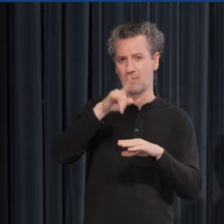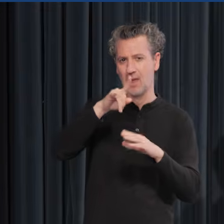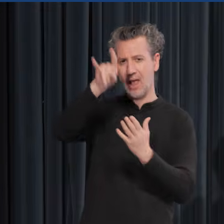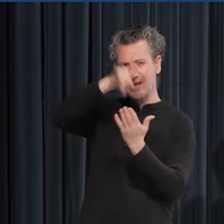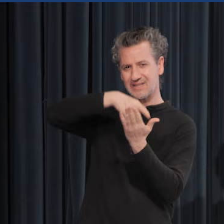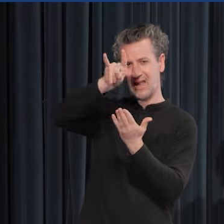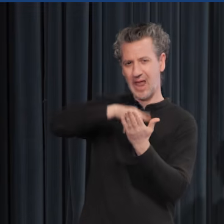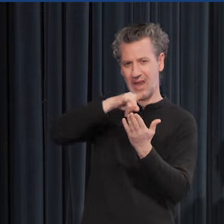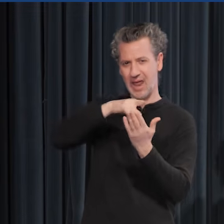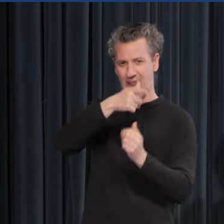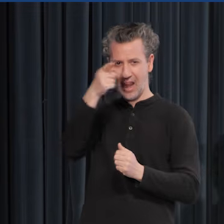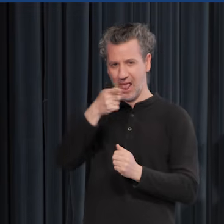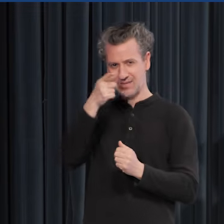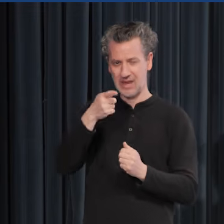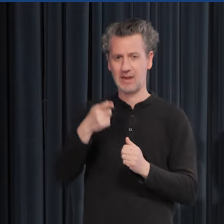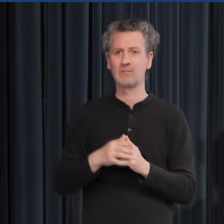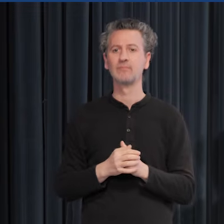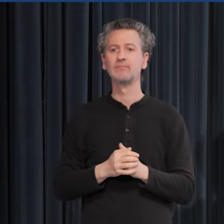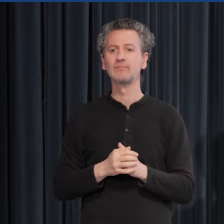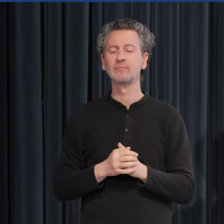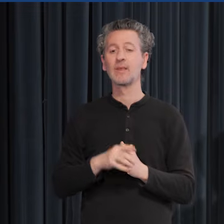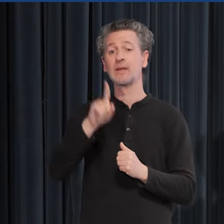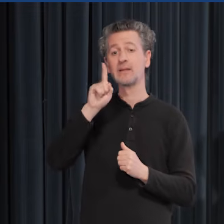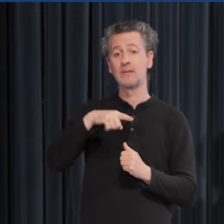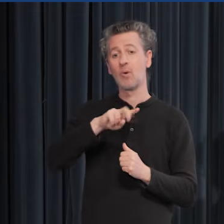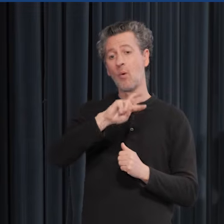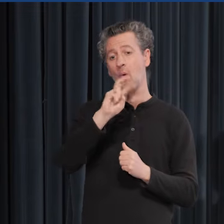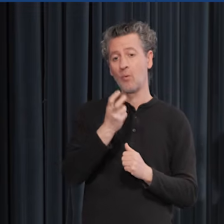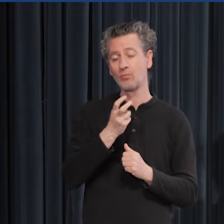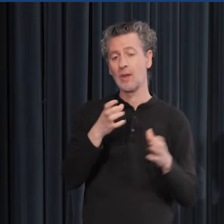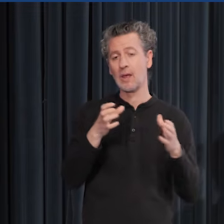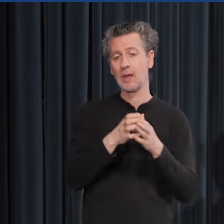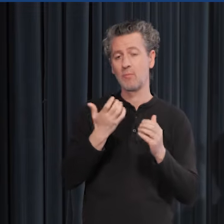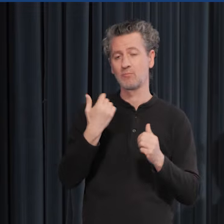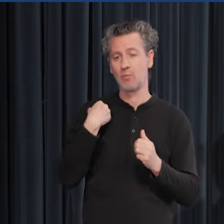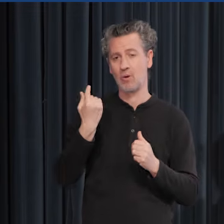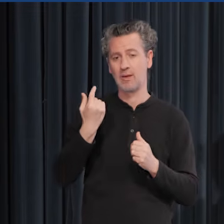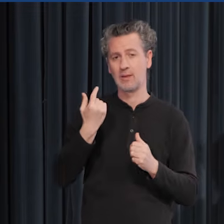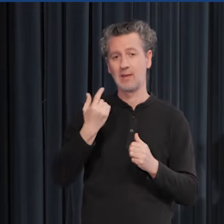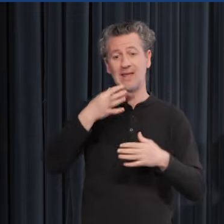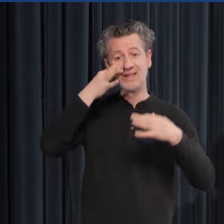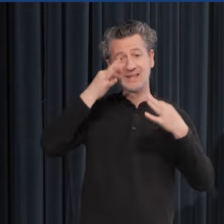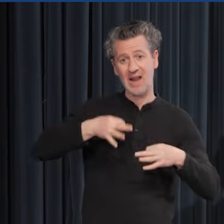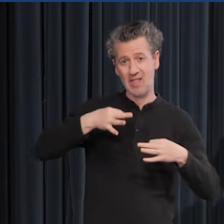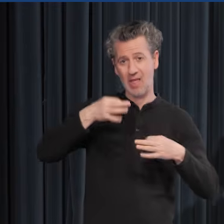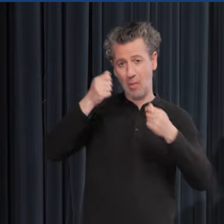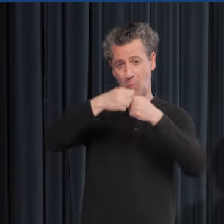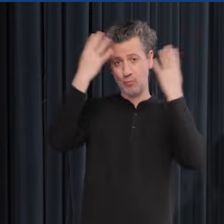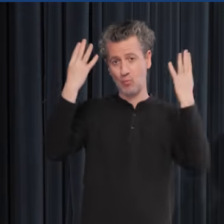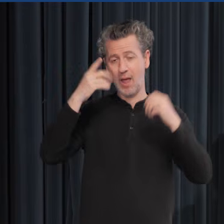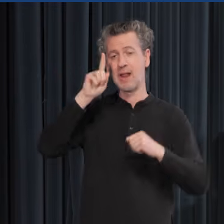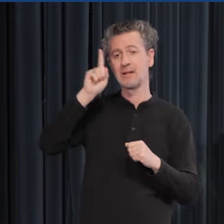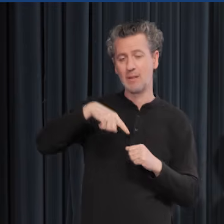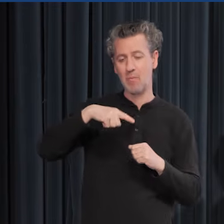cosas. También hay equipos que incorporan realidad virtual y realidad integrada, que de hecho con muchos de